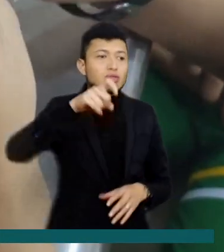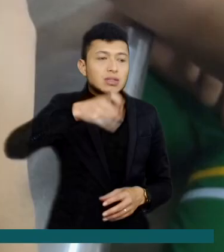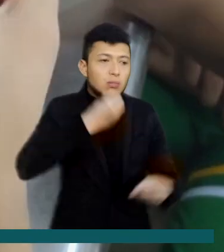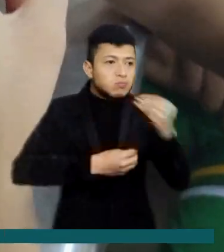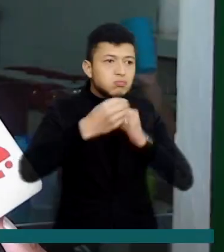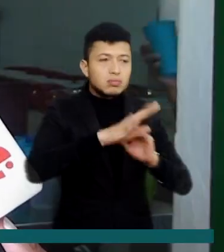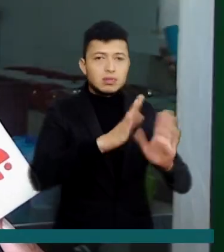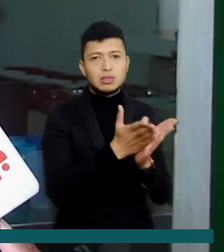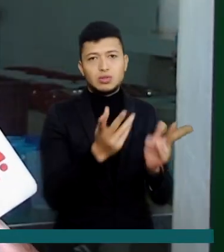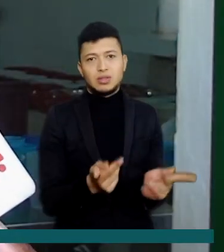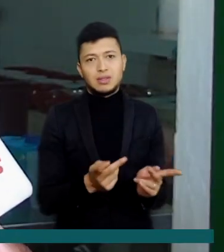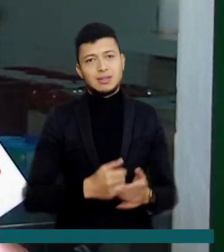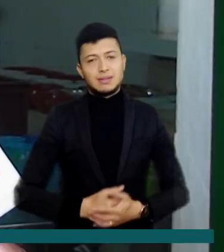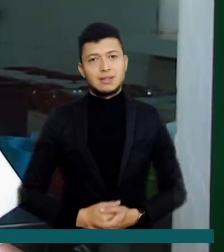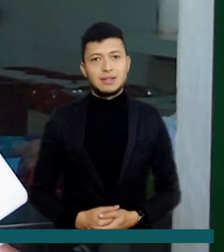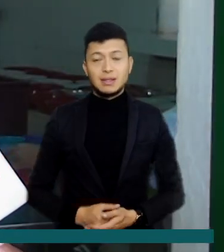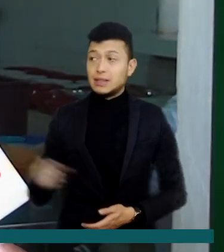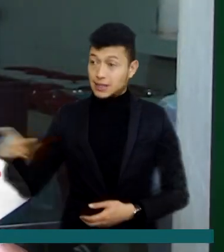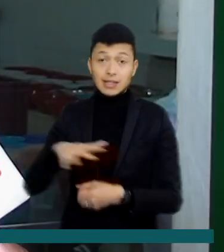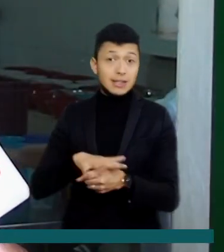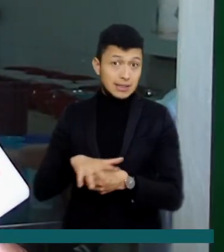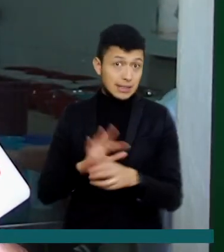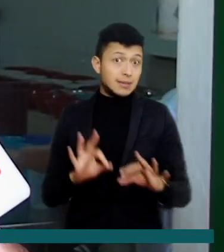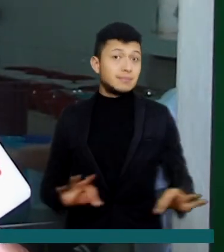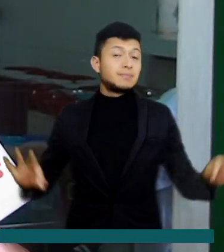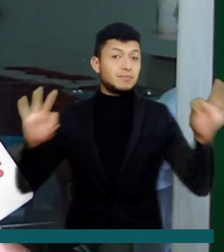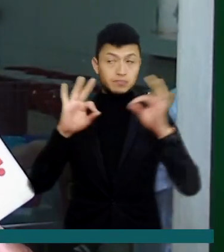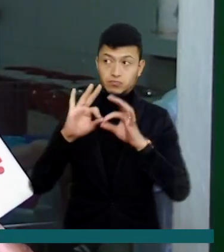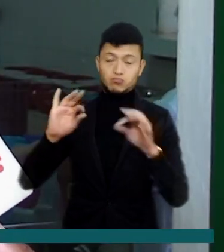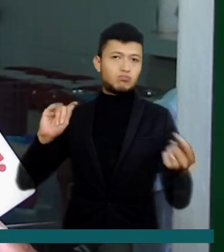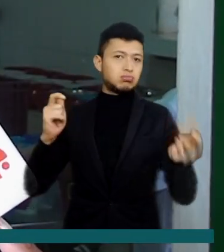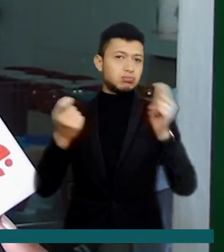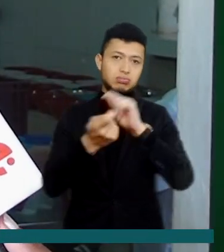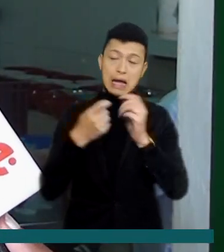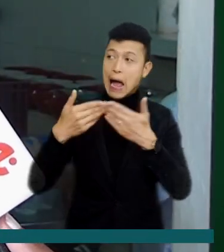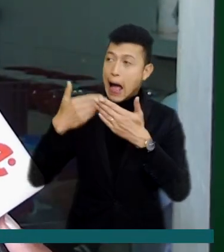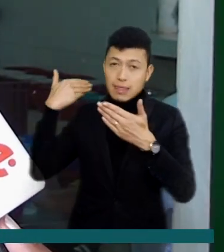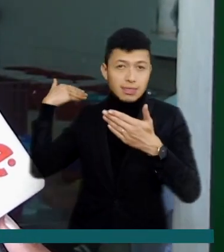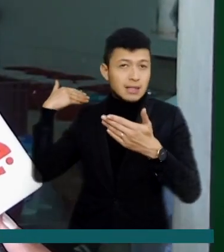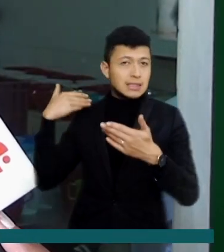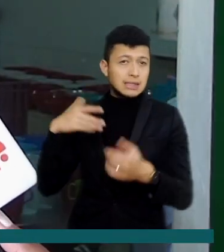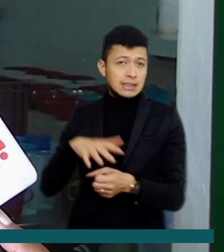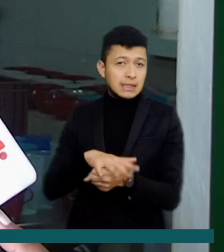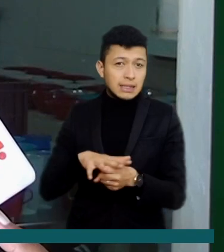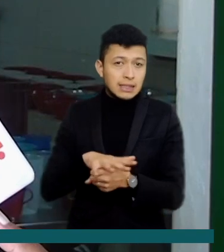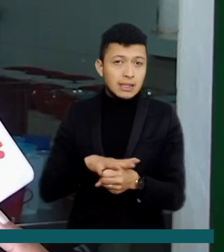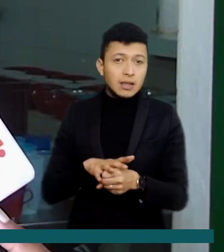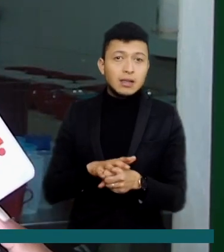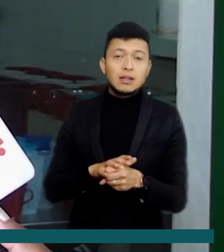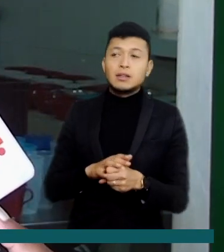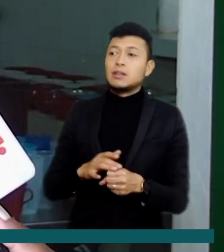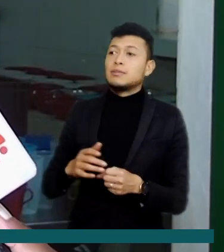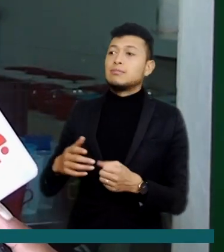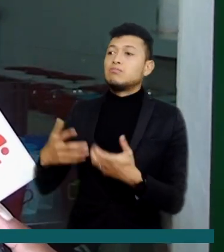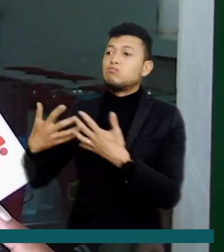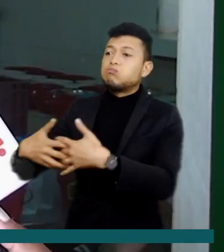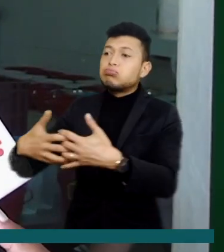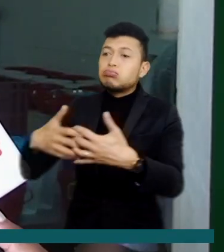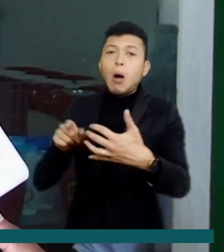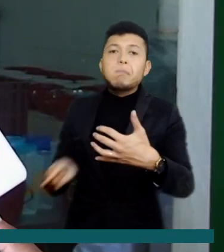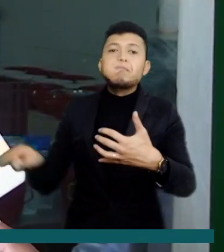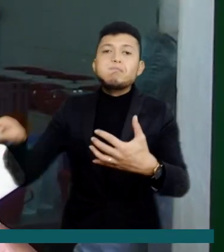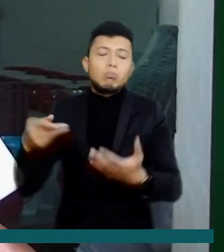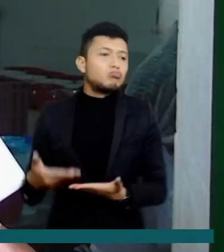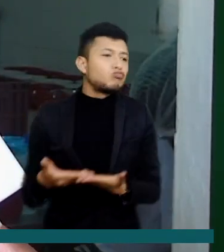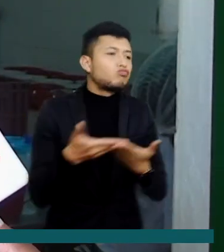los estudiantes. Esta situación ha sido muy importante ya que ha modificado lo que venía sucediendo con una entrega